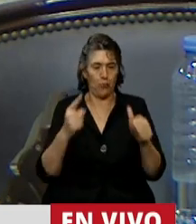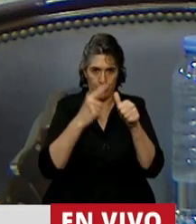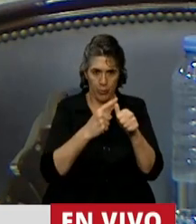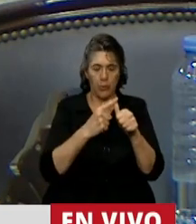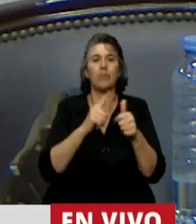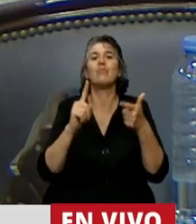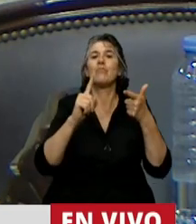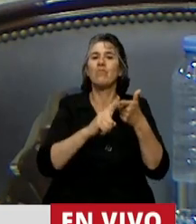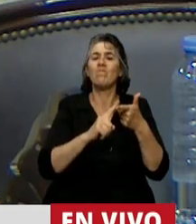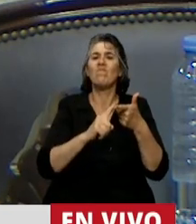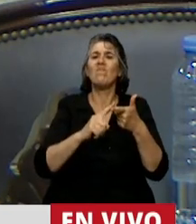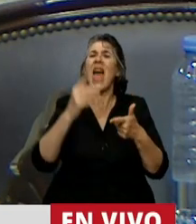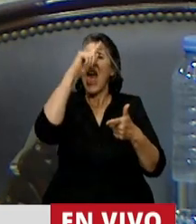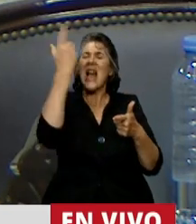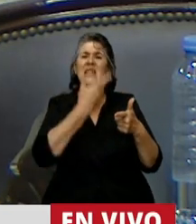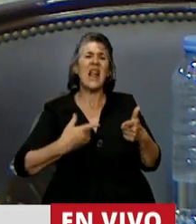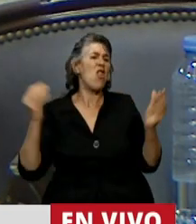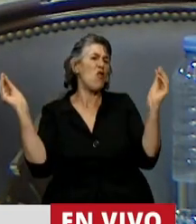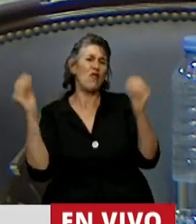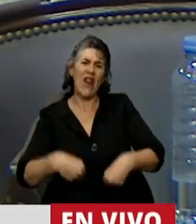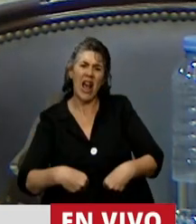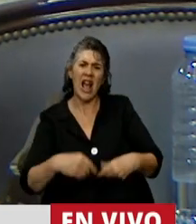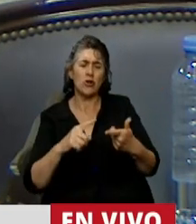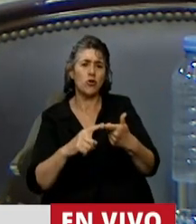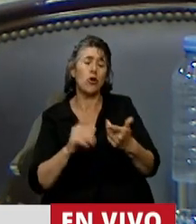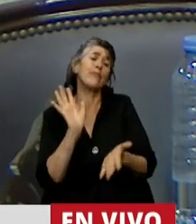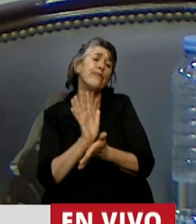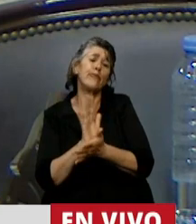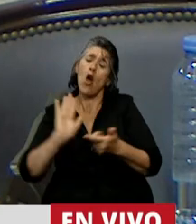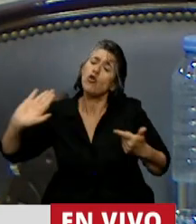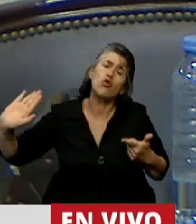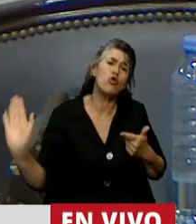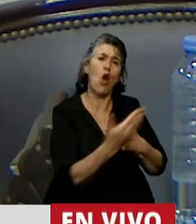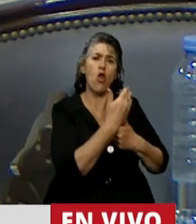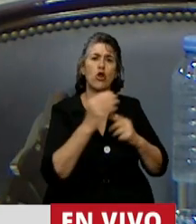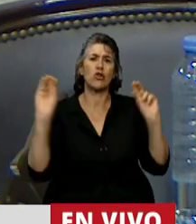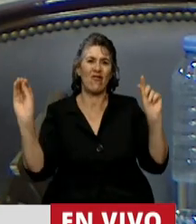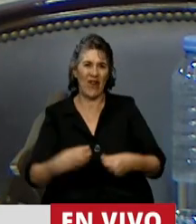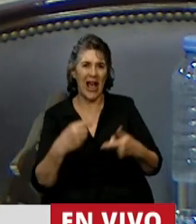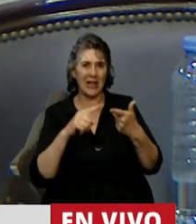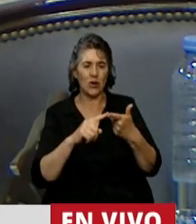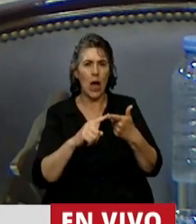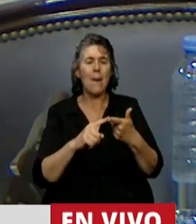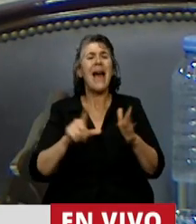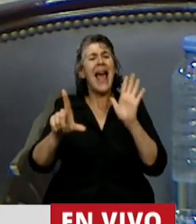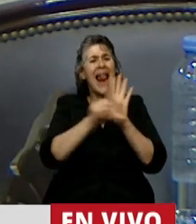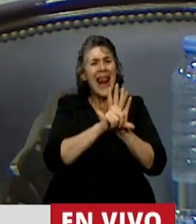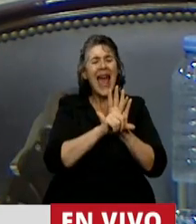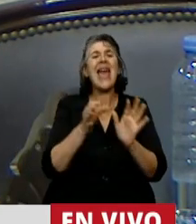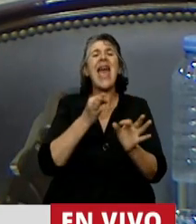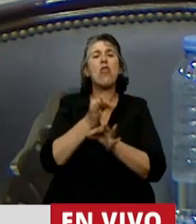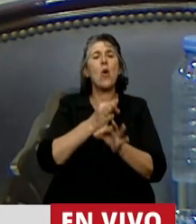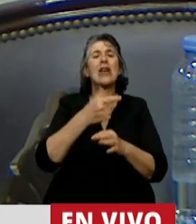Segundo, que fracasó el Estado, fracasamos todos. La Ley de Educación Sexual lleva más de 14 años de